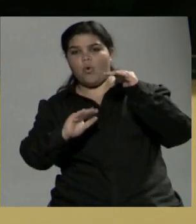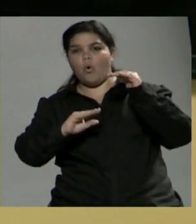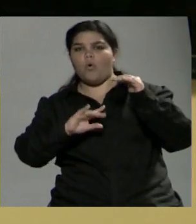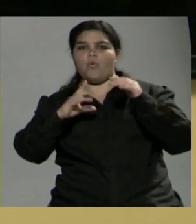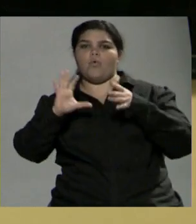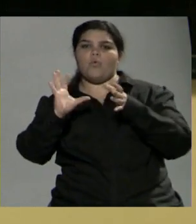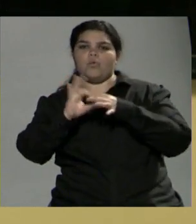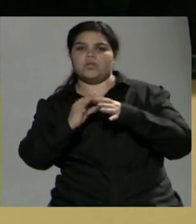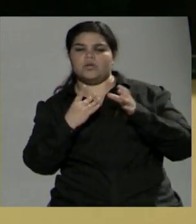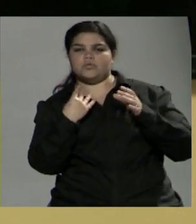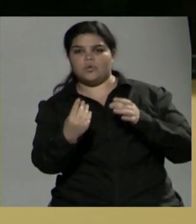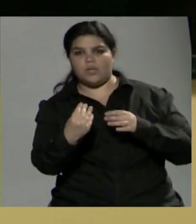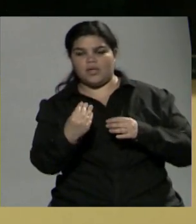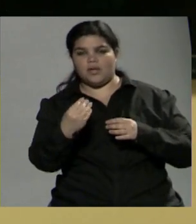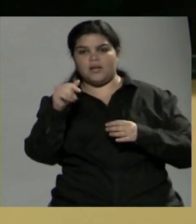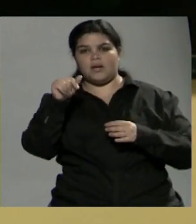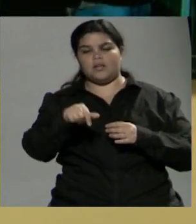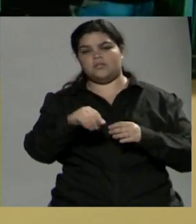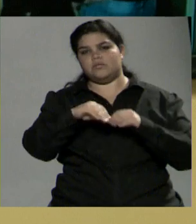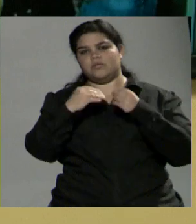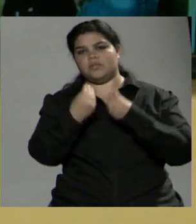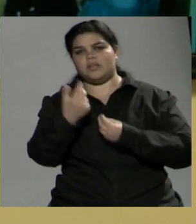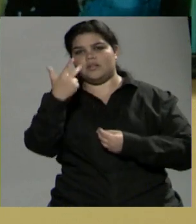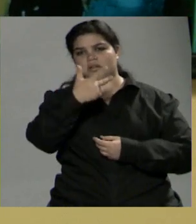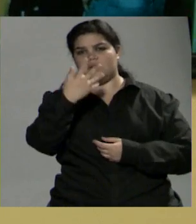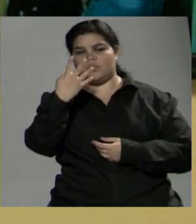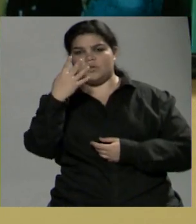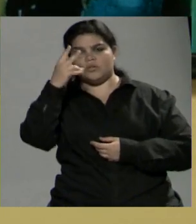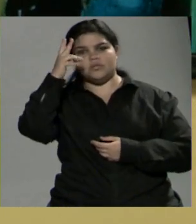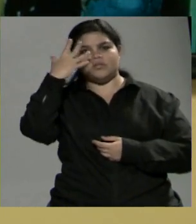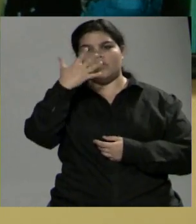y quedaron en un 34,58% y